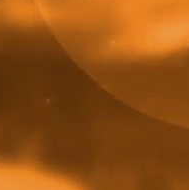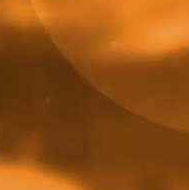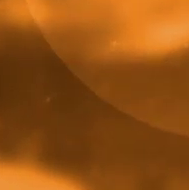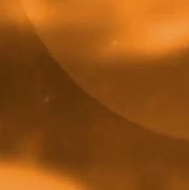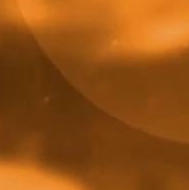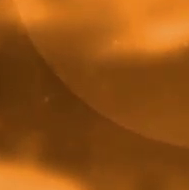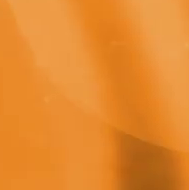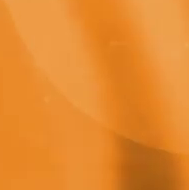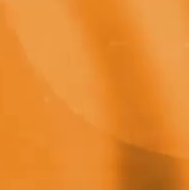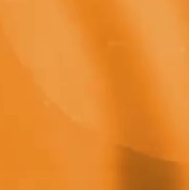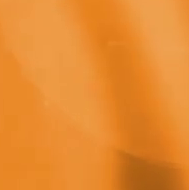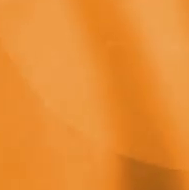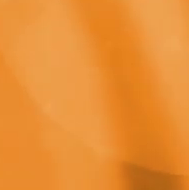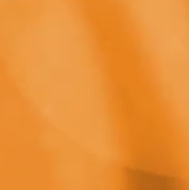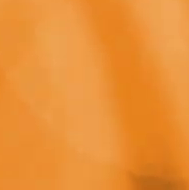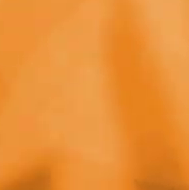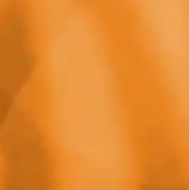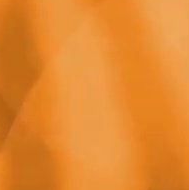¡Gracias!